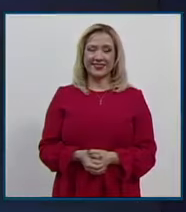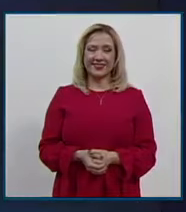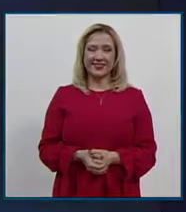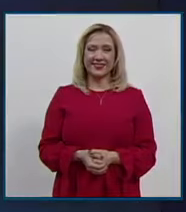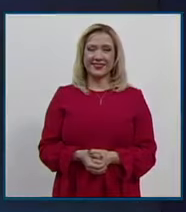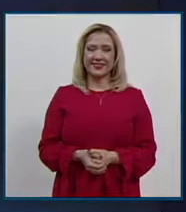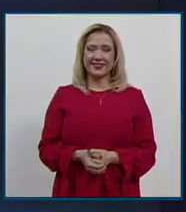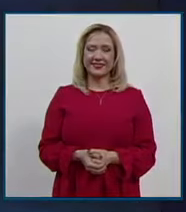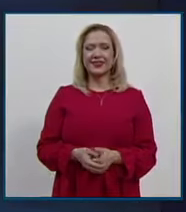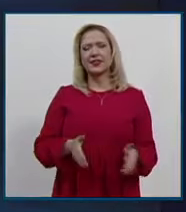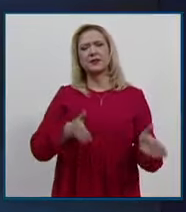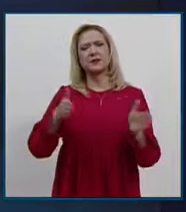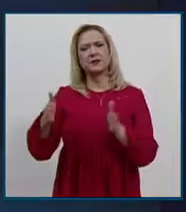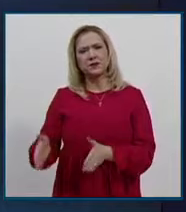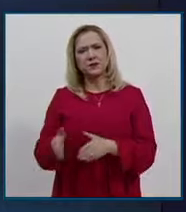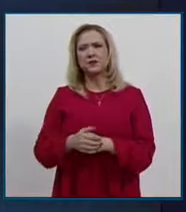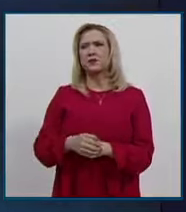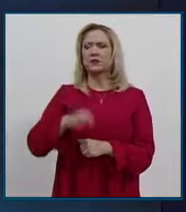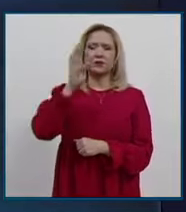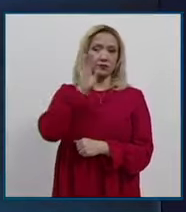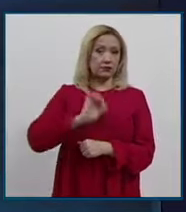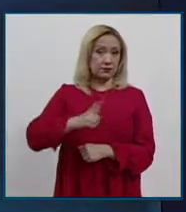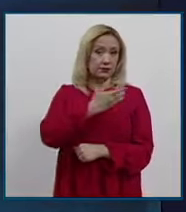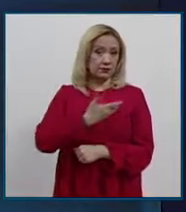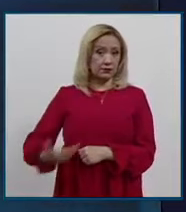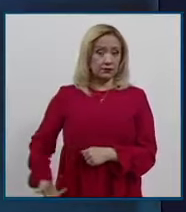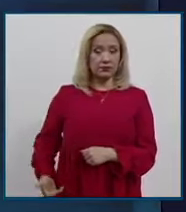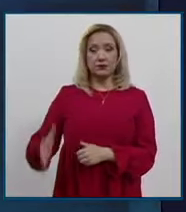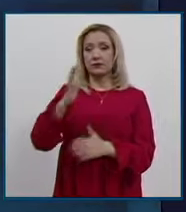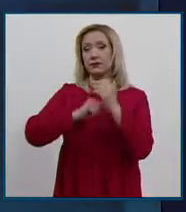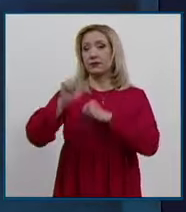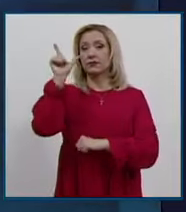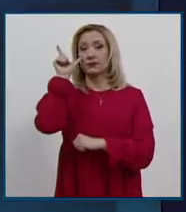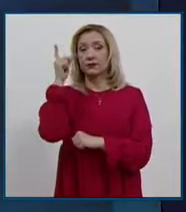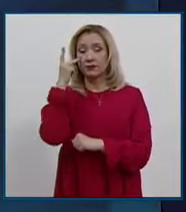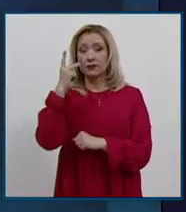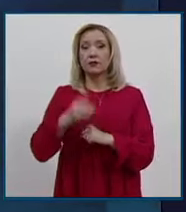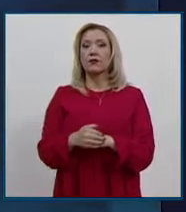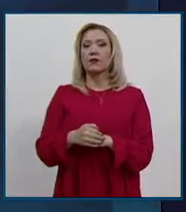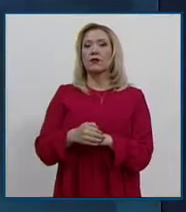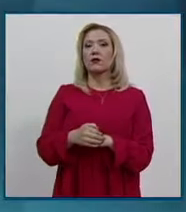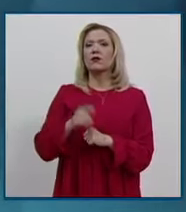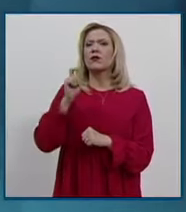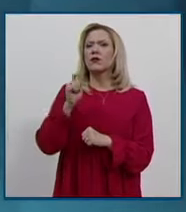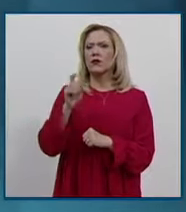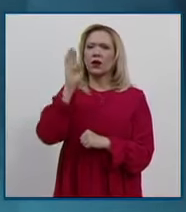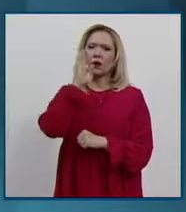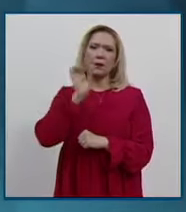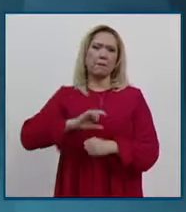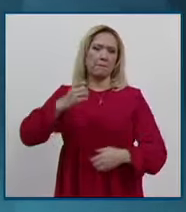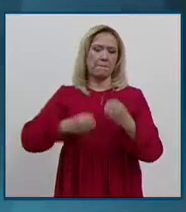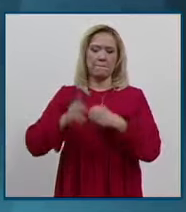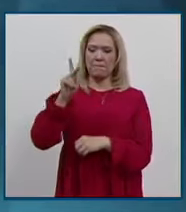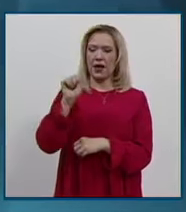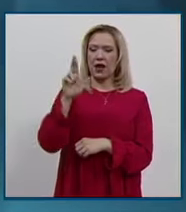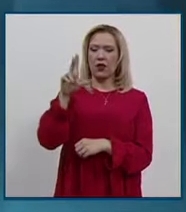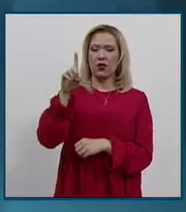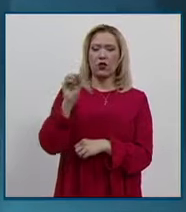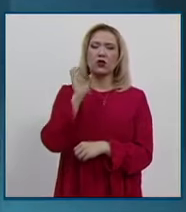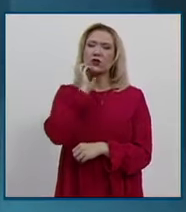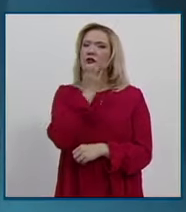en otras noticias la ministra presidenta Norma Lucía piña Hernández acompañada del ministro Jorge Mario pardo